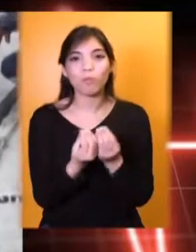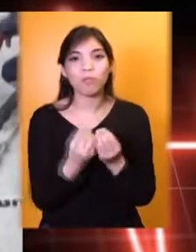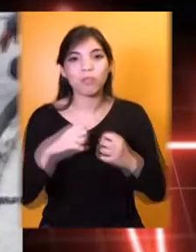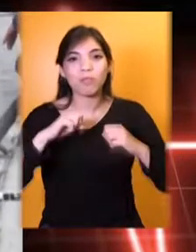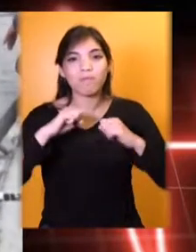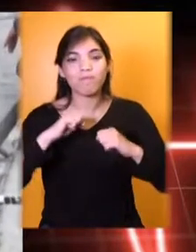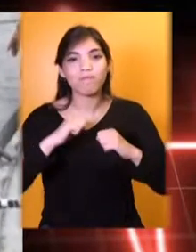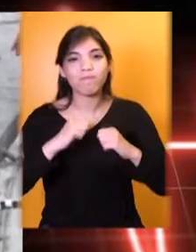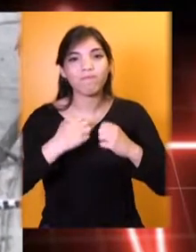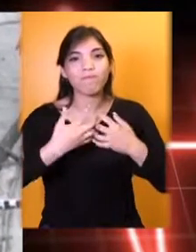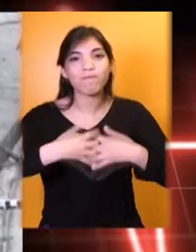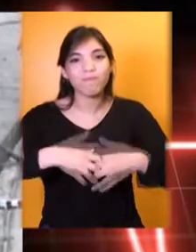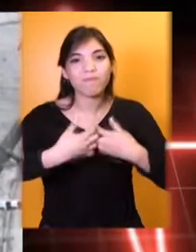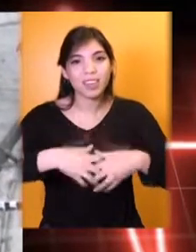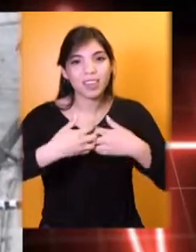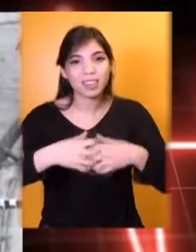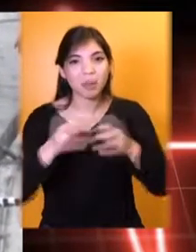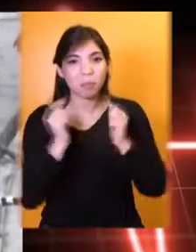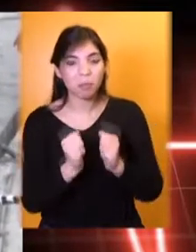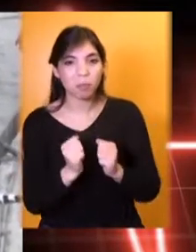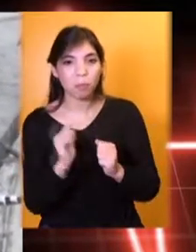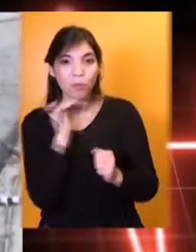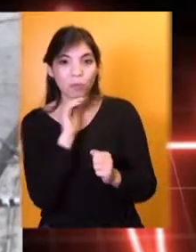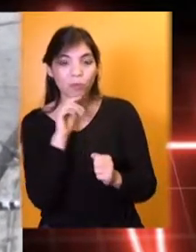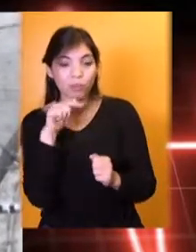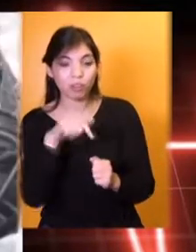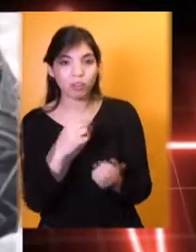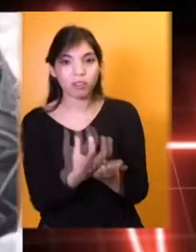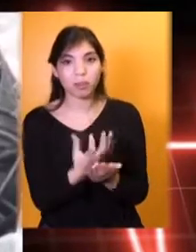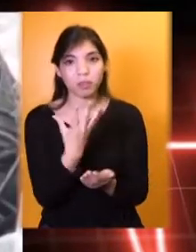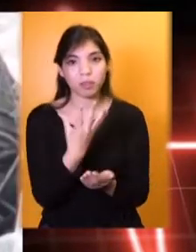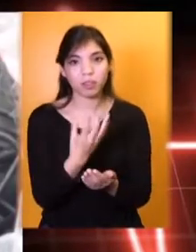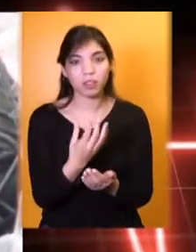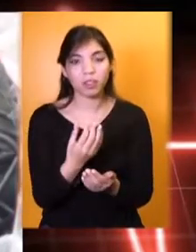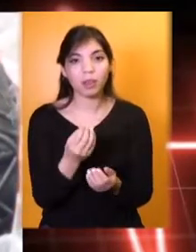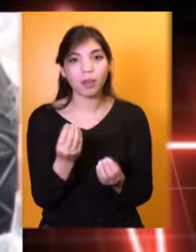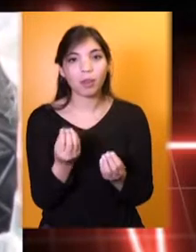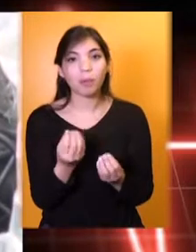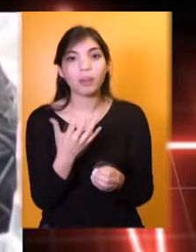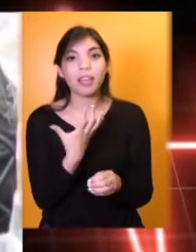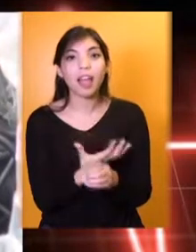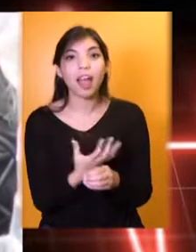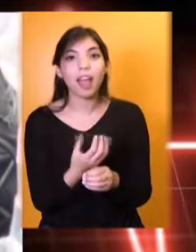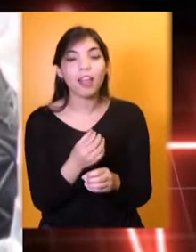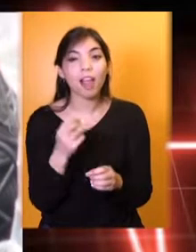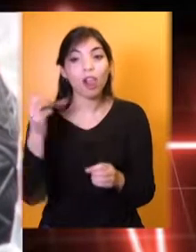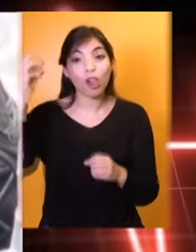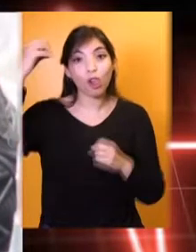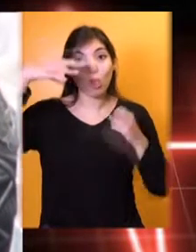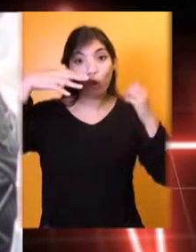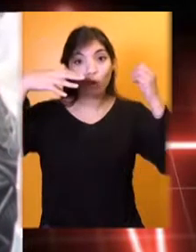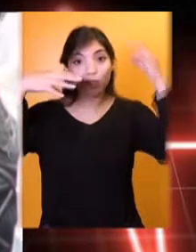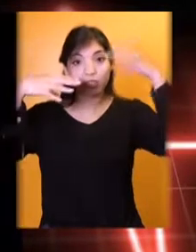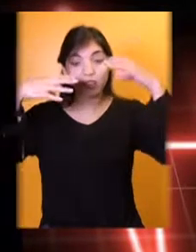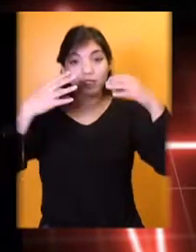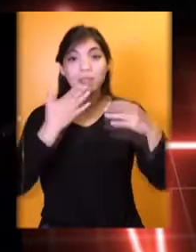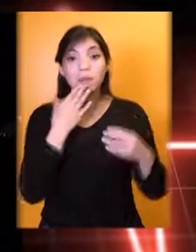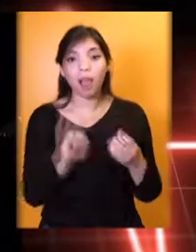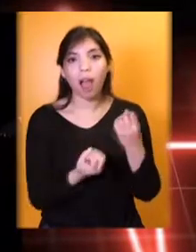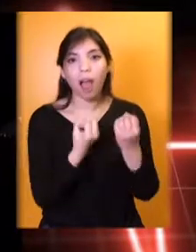las maquinarias que deben ser instaladas para que esta pueda funcionar a través de su juego de luces y agua. Tenemos una labor